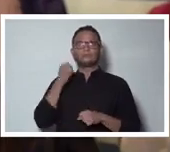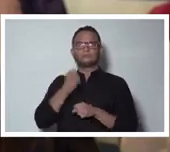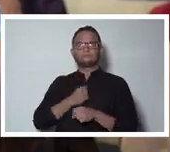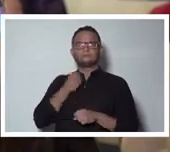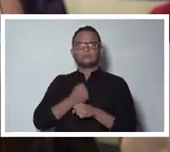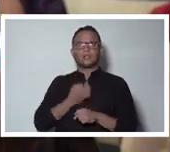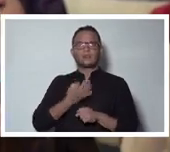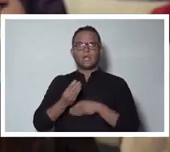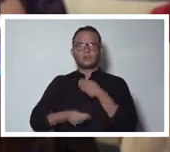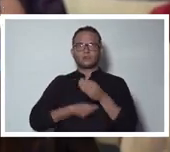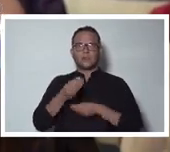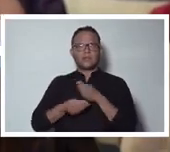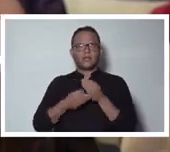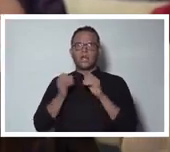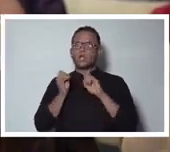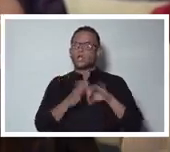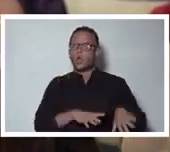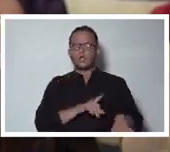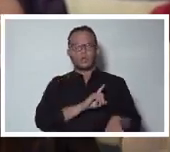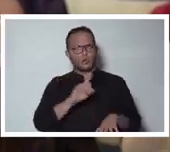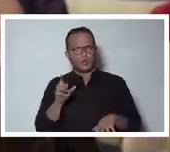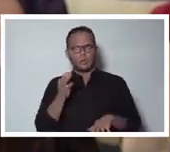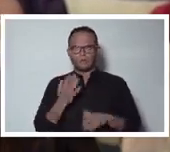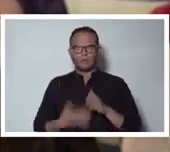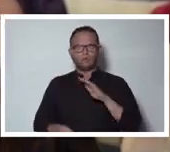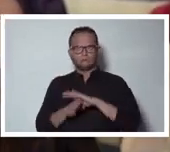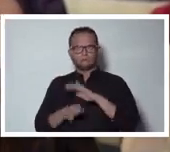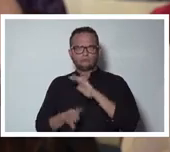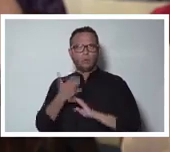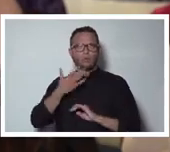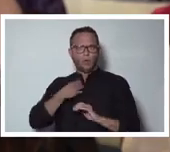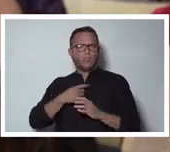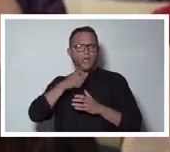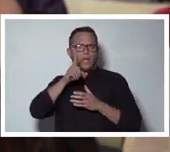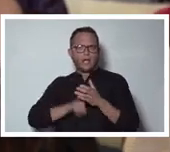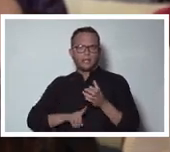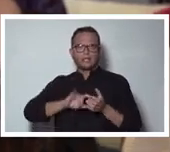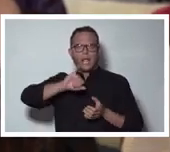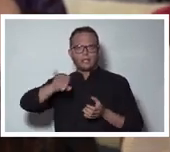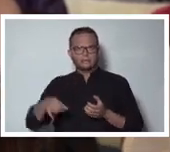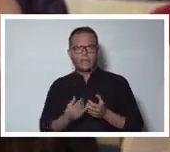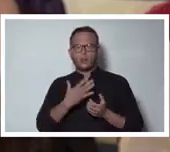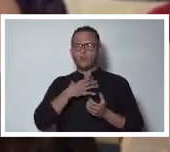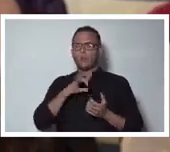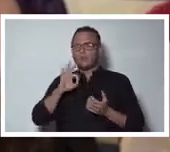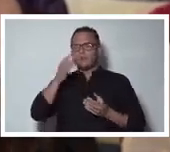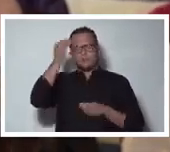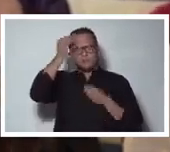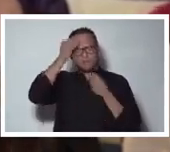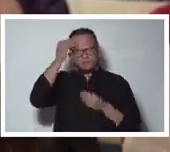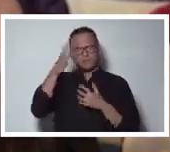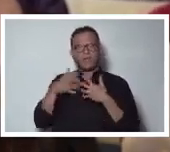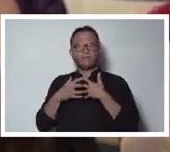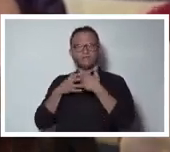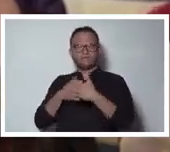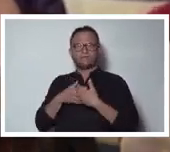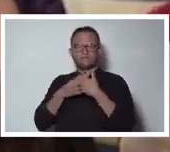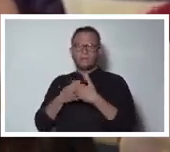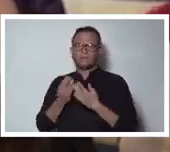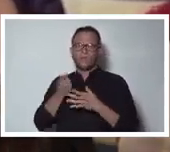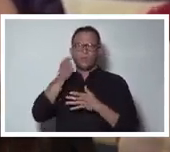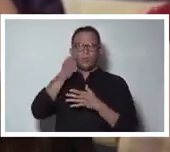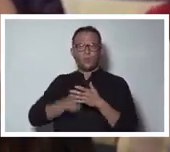tenemos es irrenunciable y a veces podemos cansarnos y podemos pensar que la pelea es demasiado